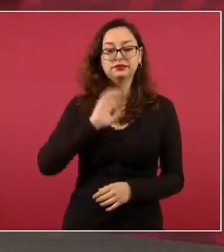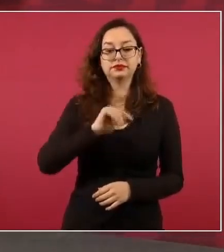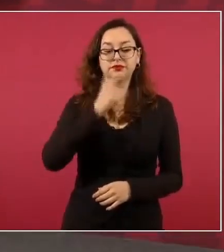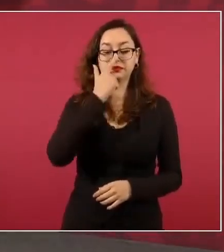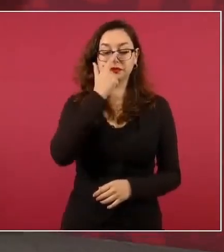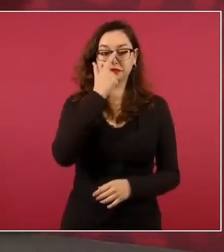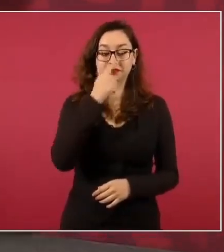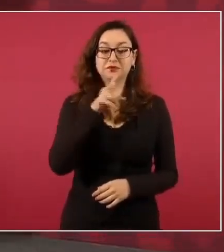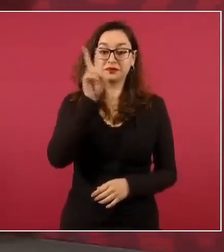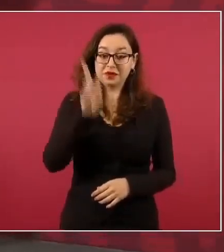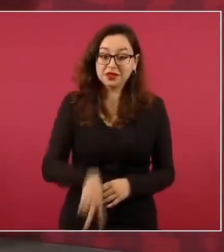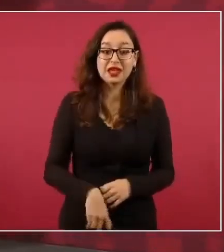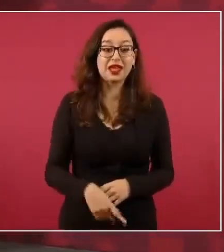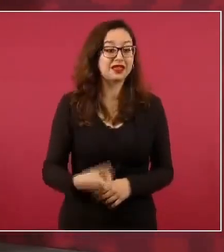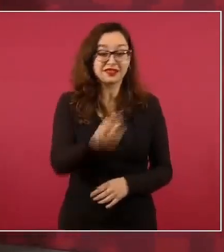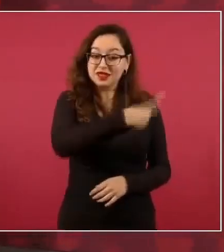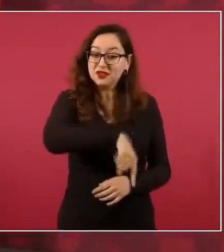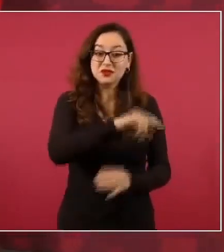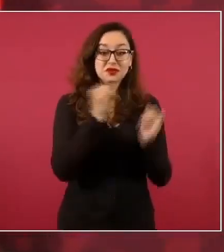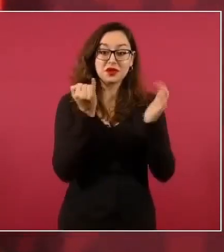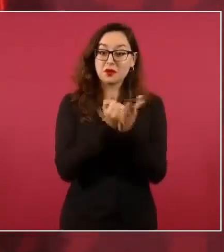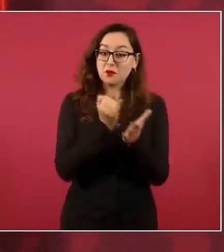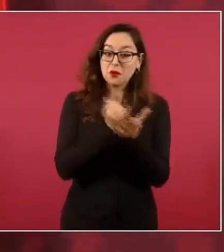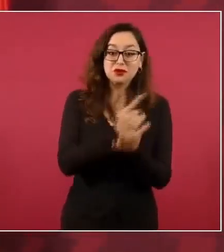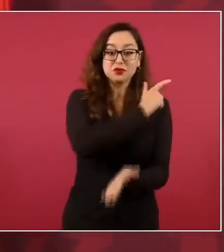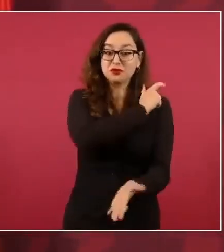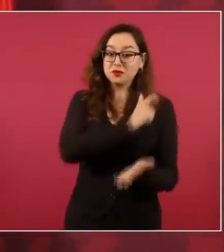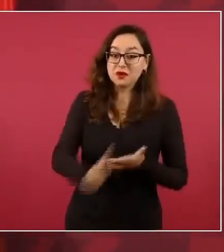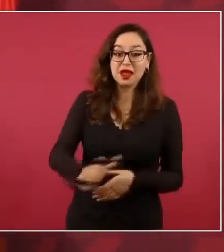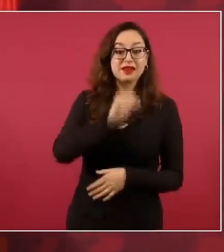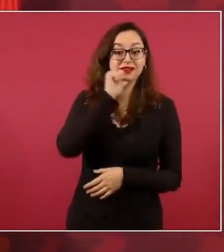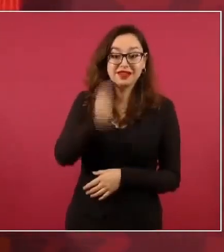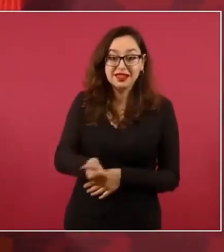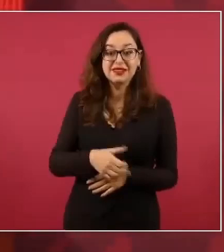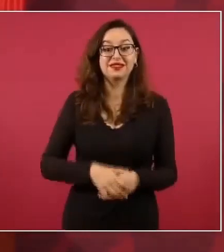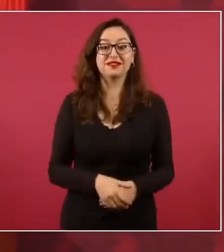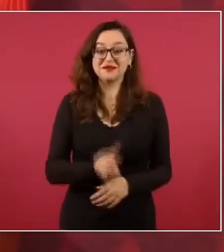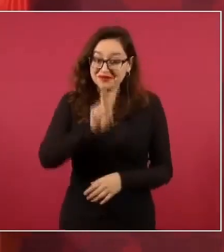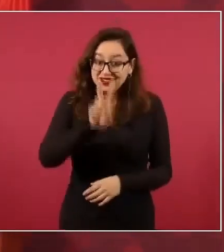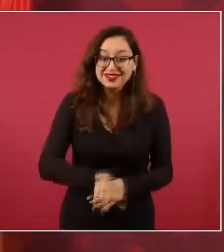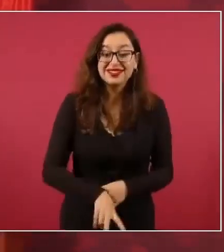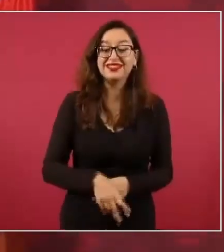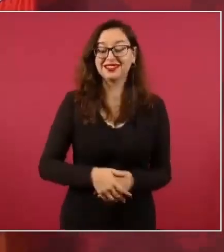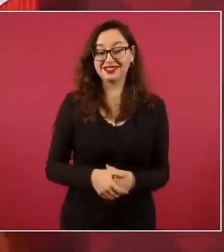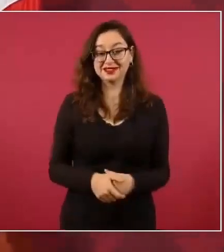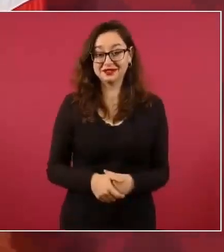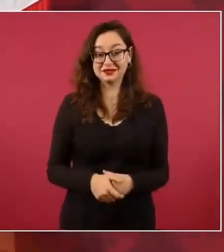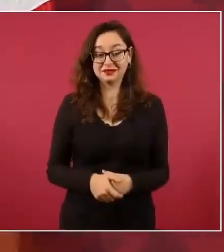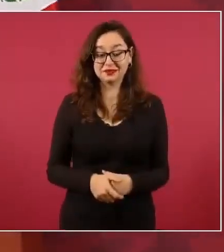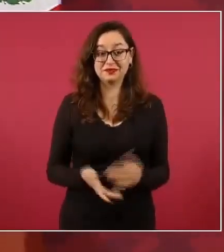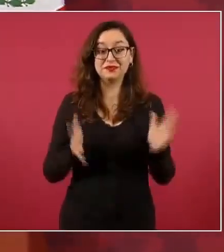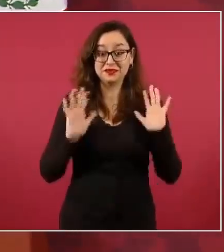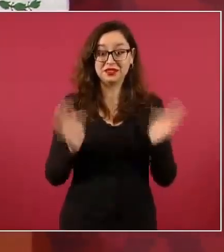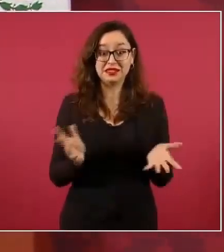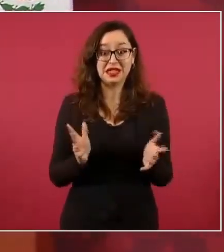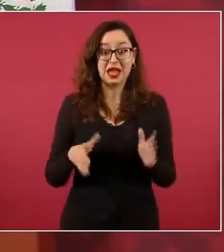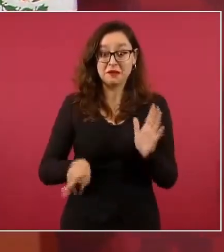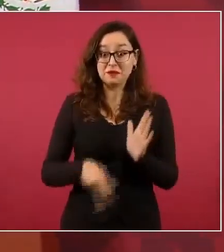parezca increíble, no pagaban impuestos las grandes corporaciones. Ya aquí hemos puesto